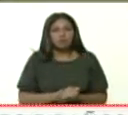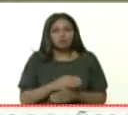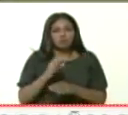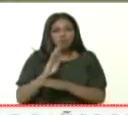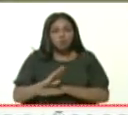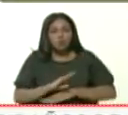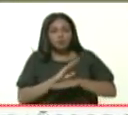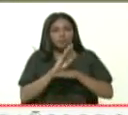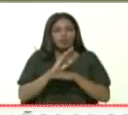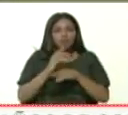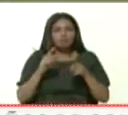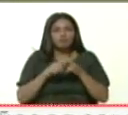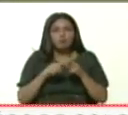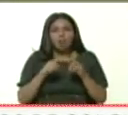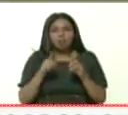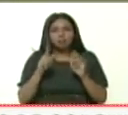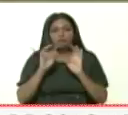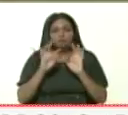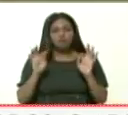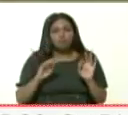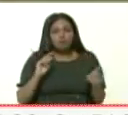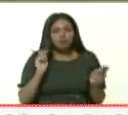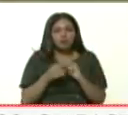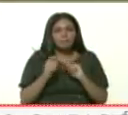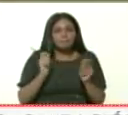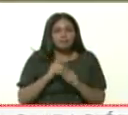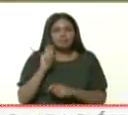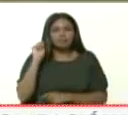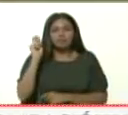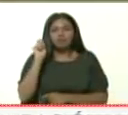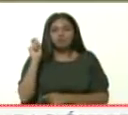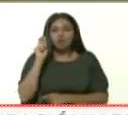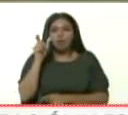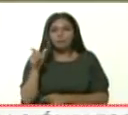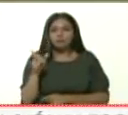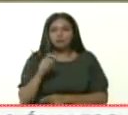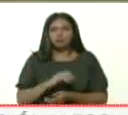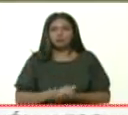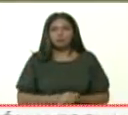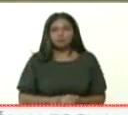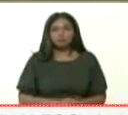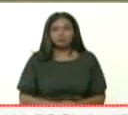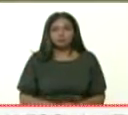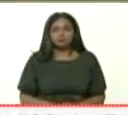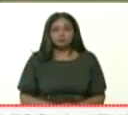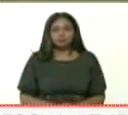protegiendo, custodiando y trasladando al diputado Juan Guaidó.